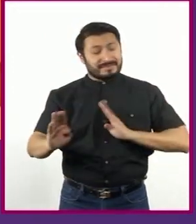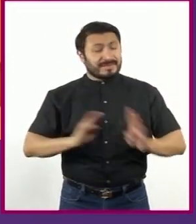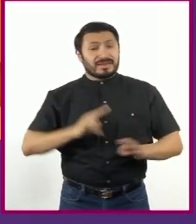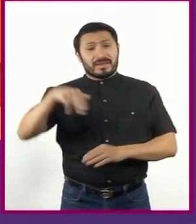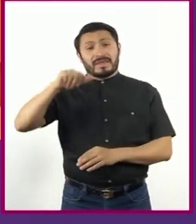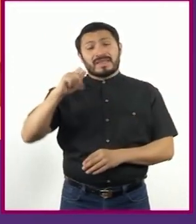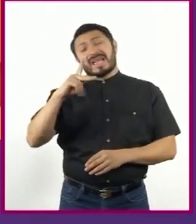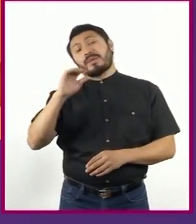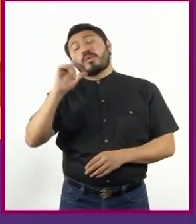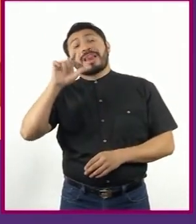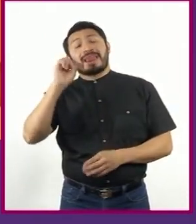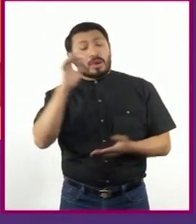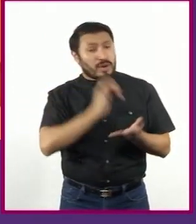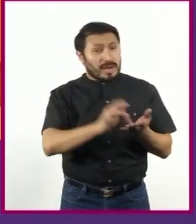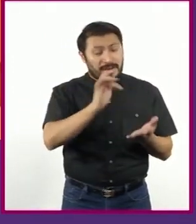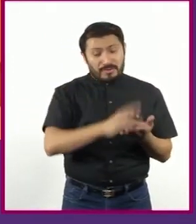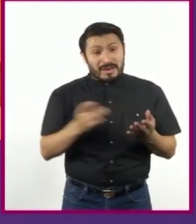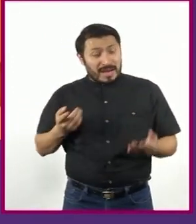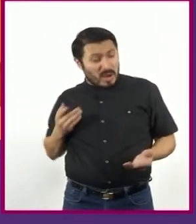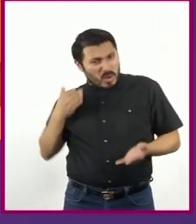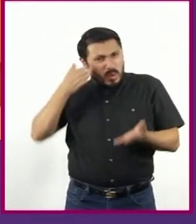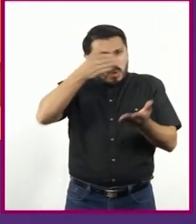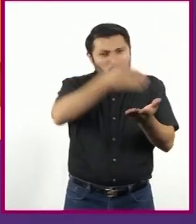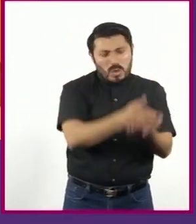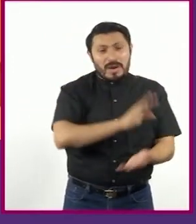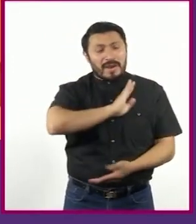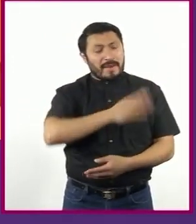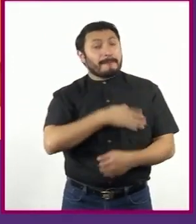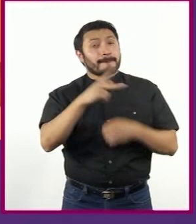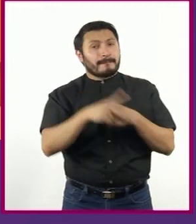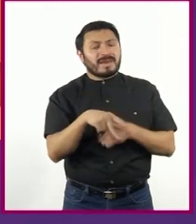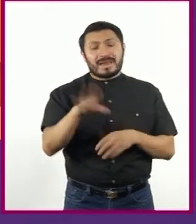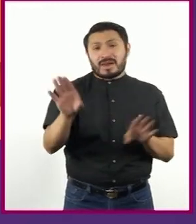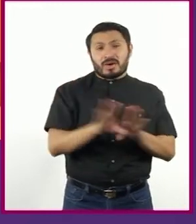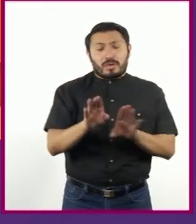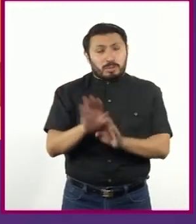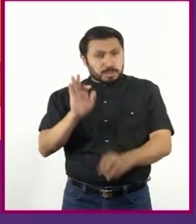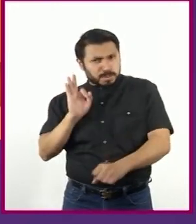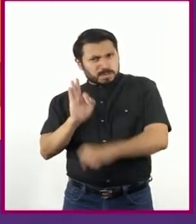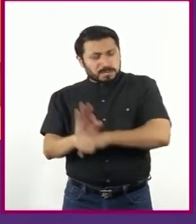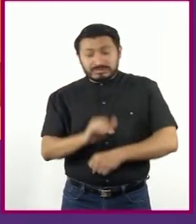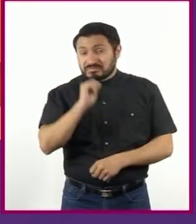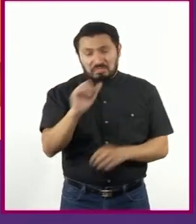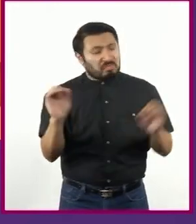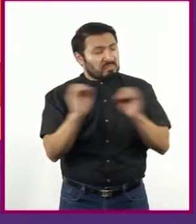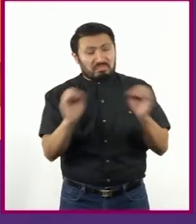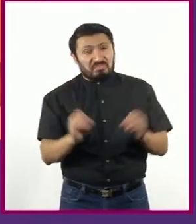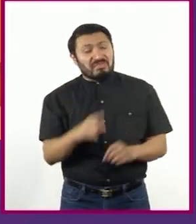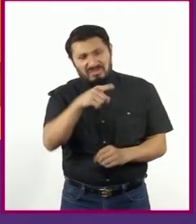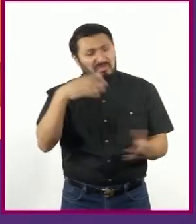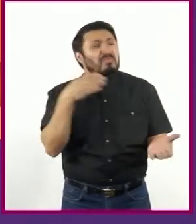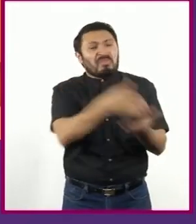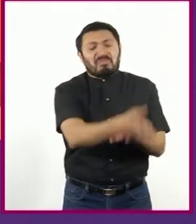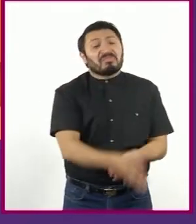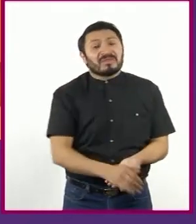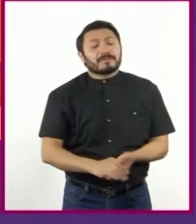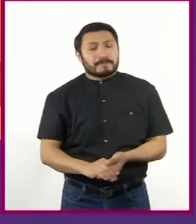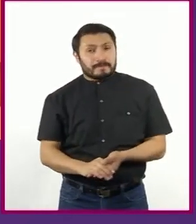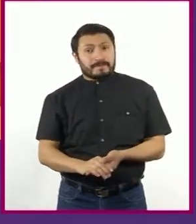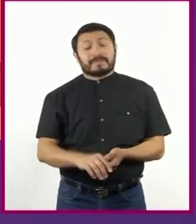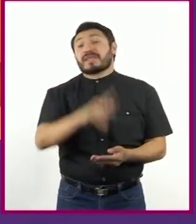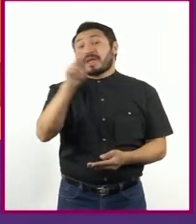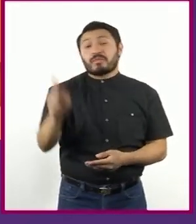había comenzado a entrar en España sin encontrar resistencia. Y como se imaginarán, el pueblo español no